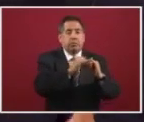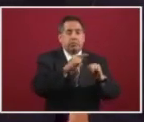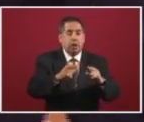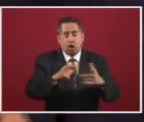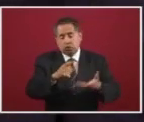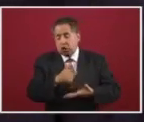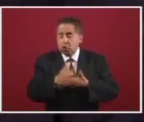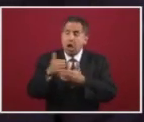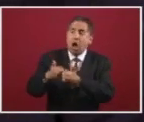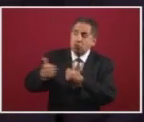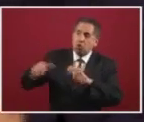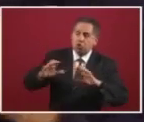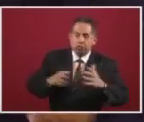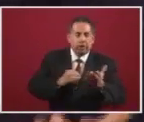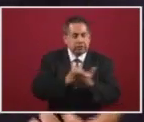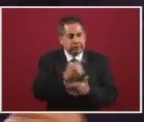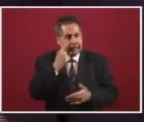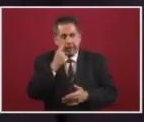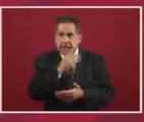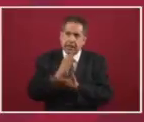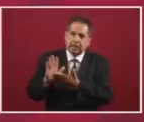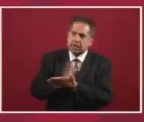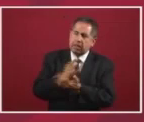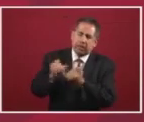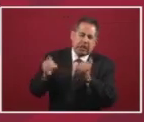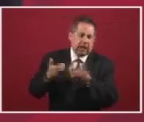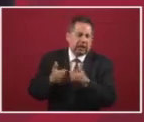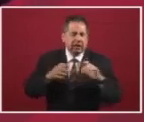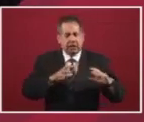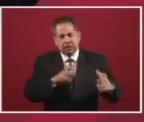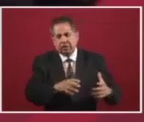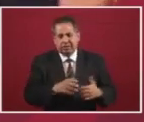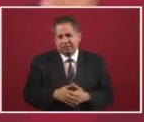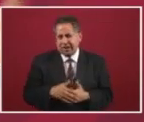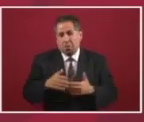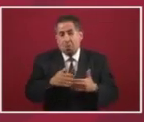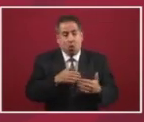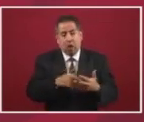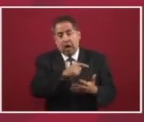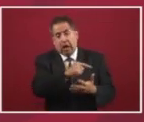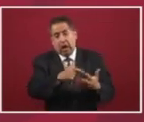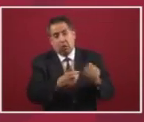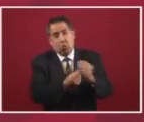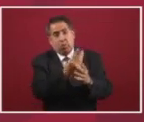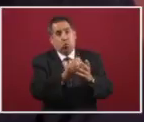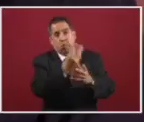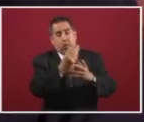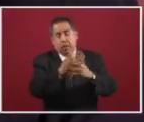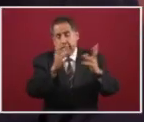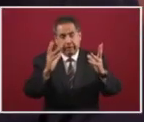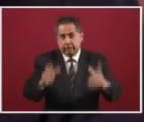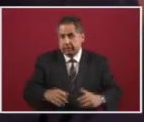supuestamente autónomas, independientes, se puso de moda todo eso.